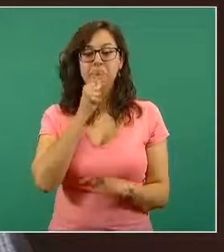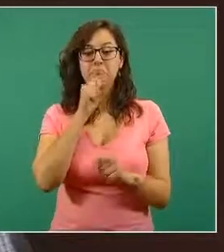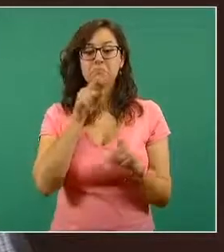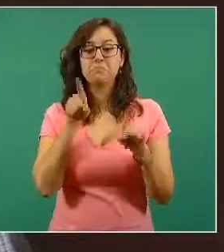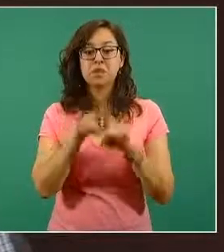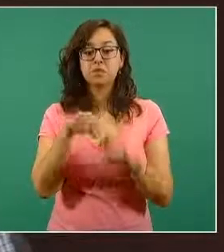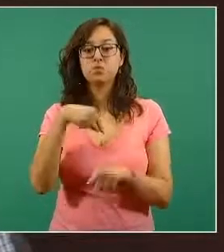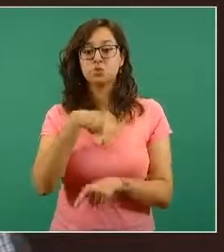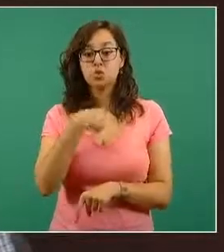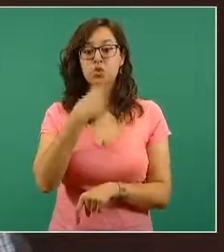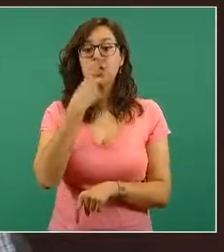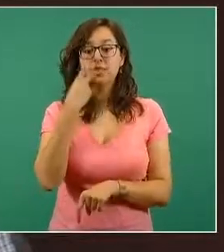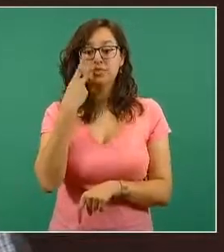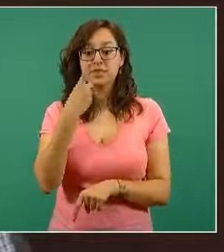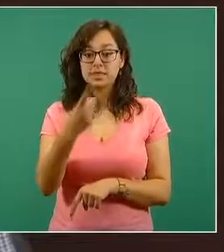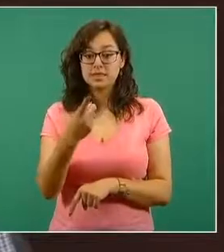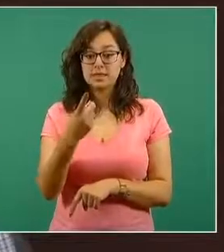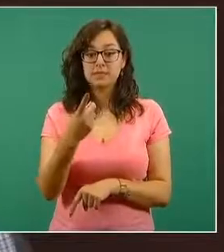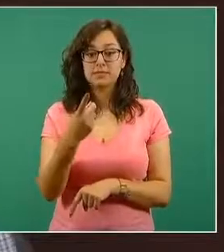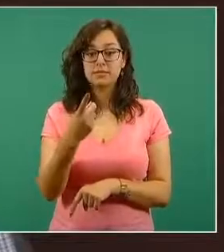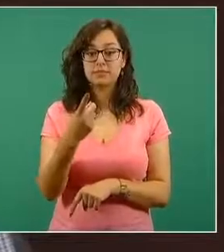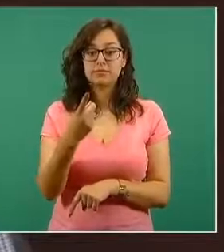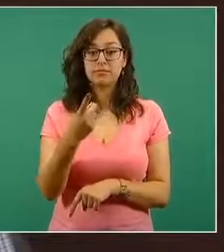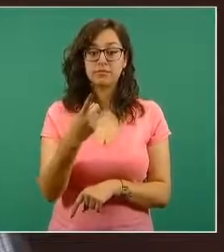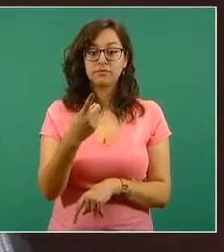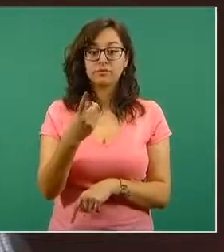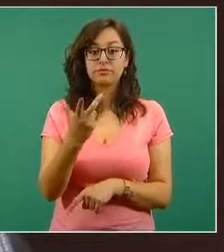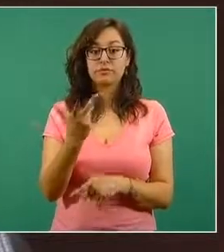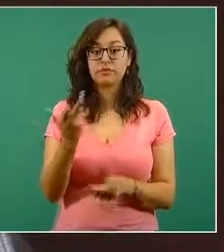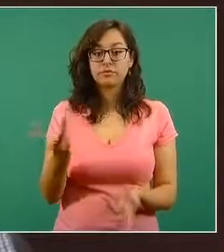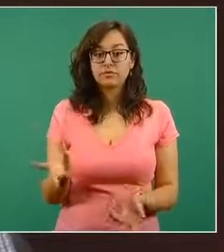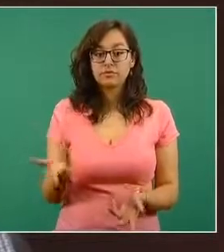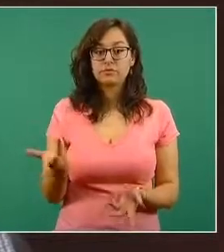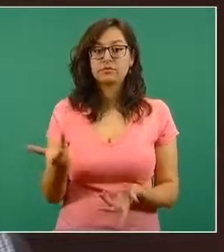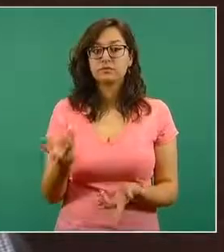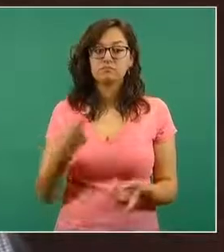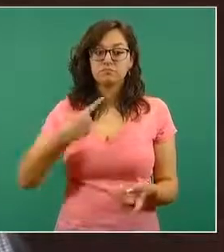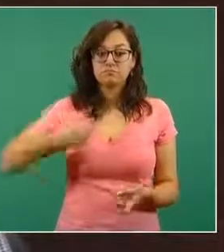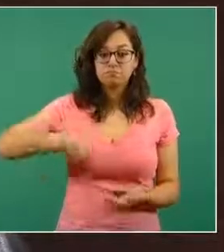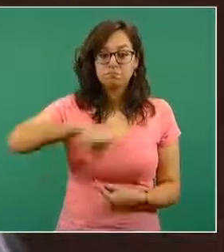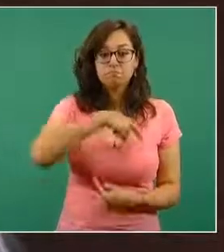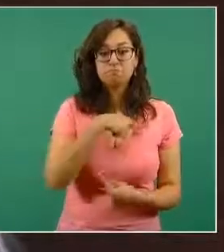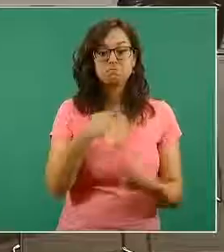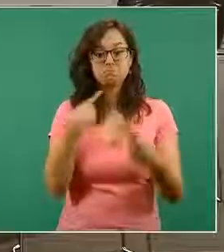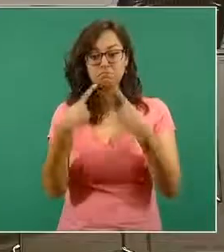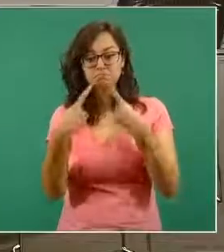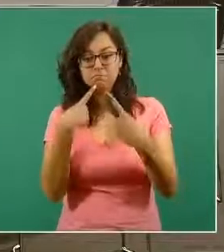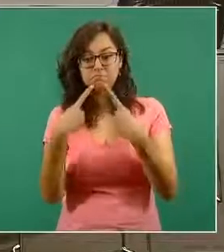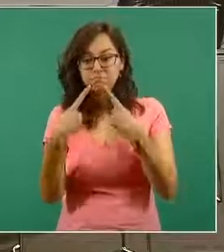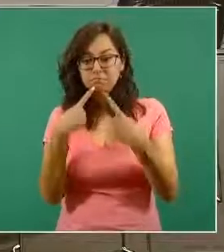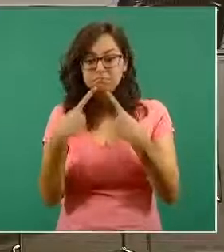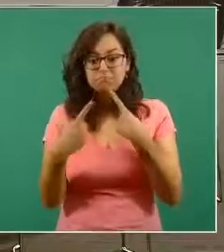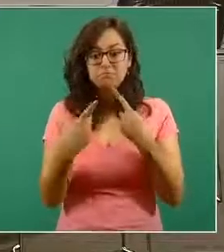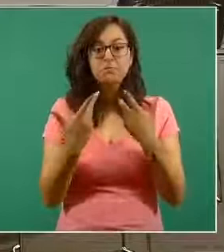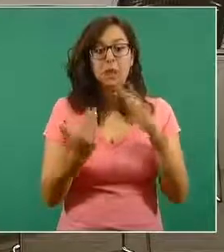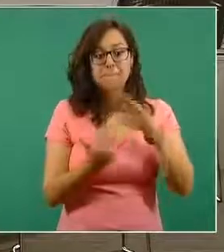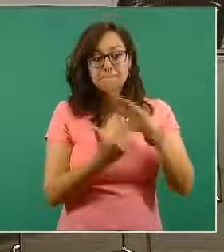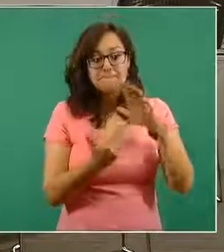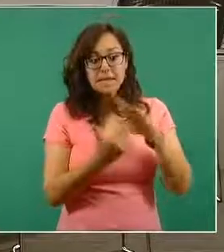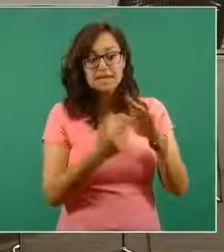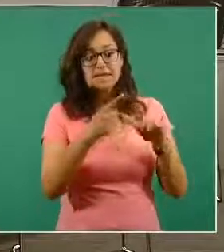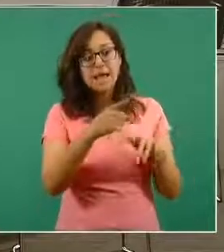conferencia vespertina, estamos en una mesa de trabajo activa para ver la oportunidad de poder